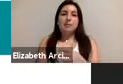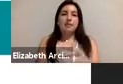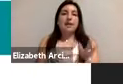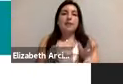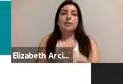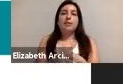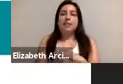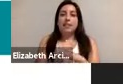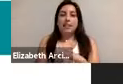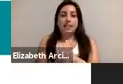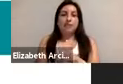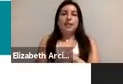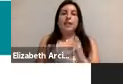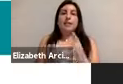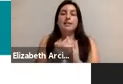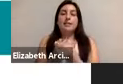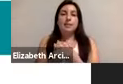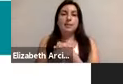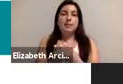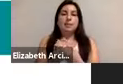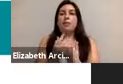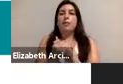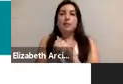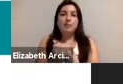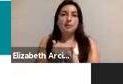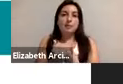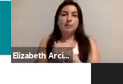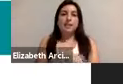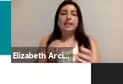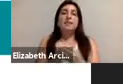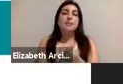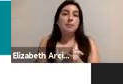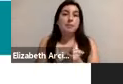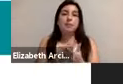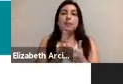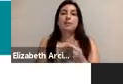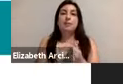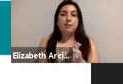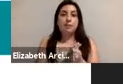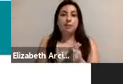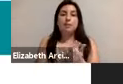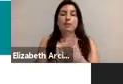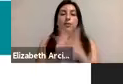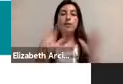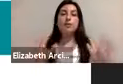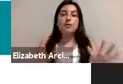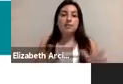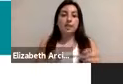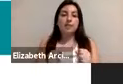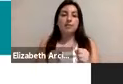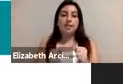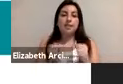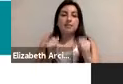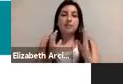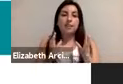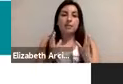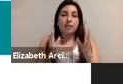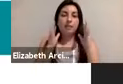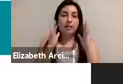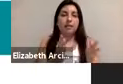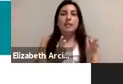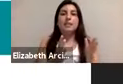está pavimentado, si está con tierra, si vive solo, cuántos viven en su casa, si vive en primer piso o en segundo piso. Todos esos pequeños detalles me